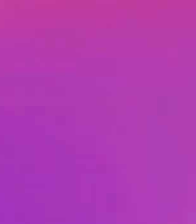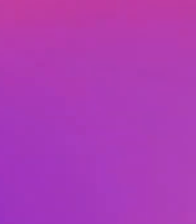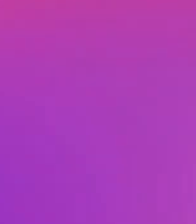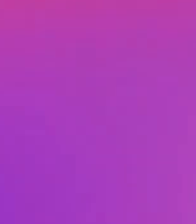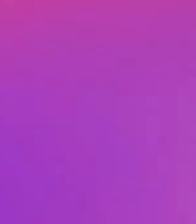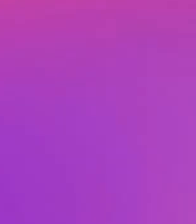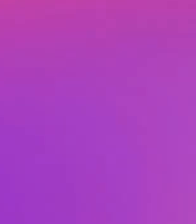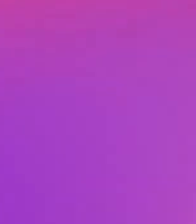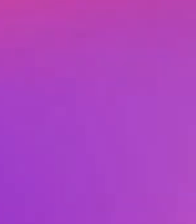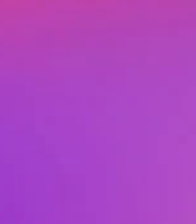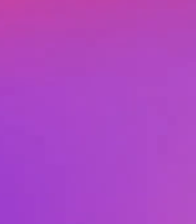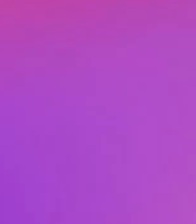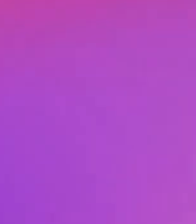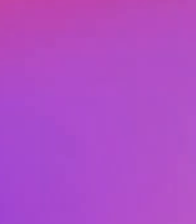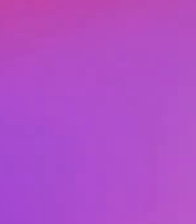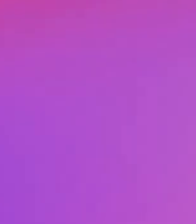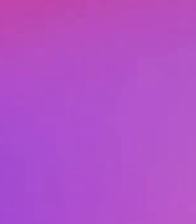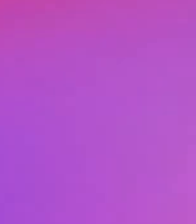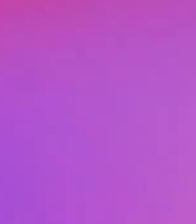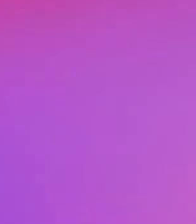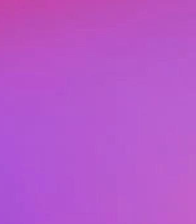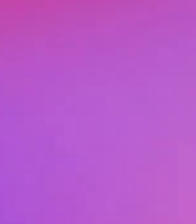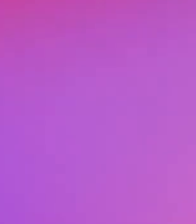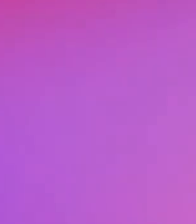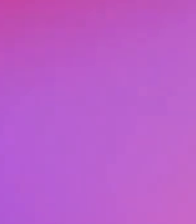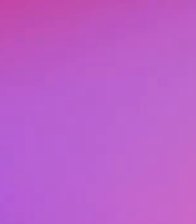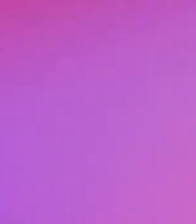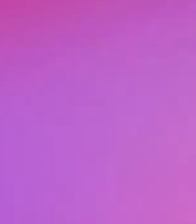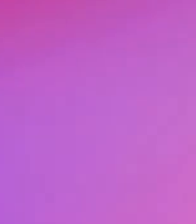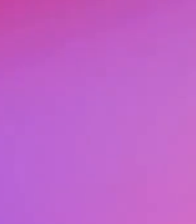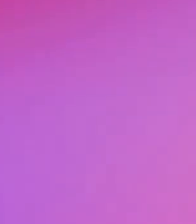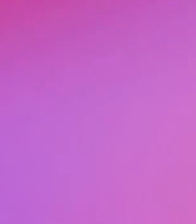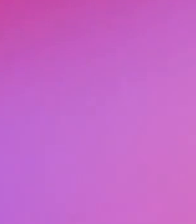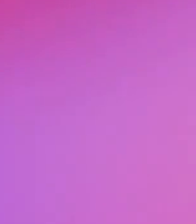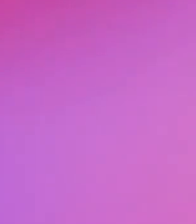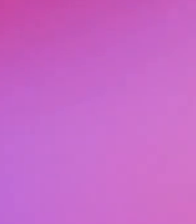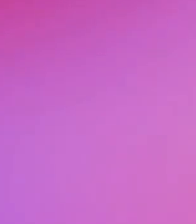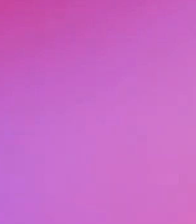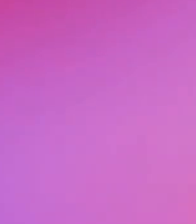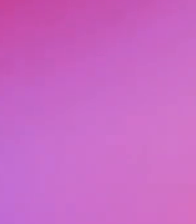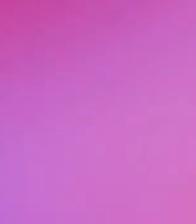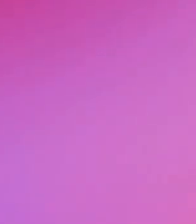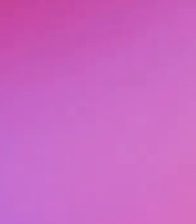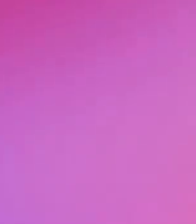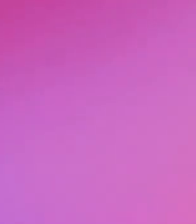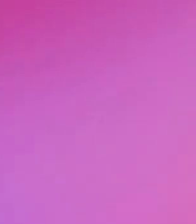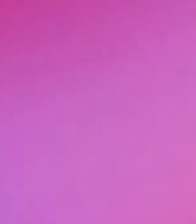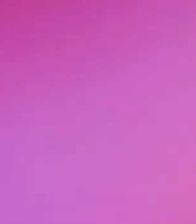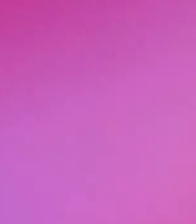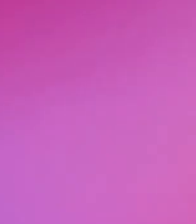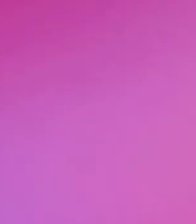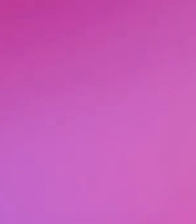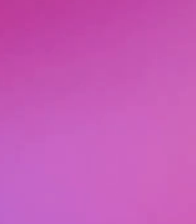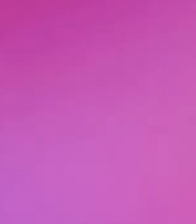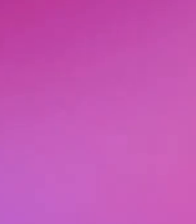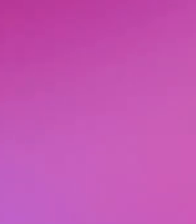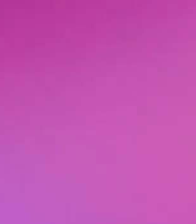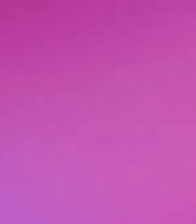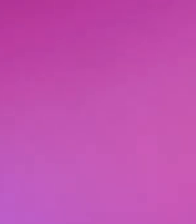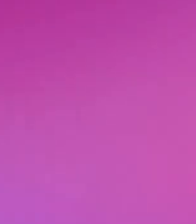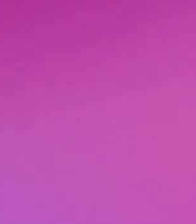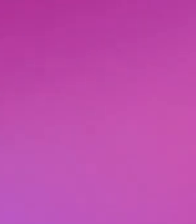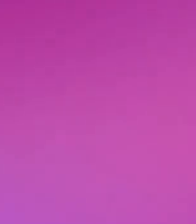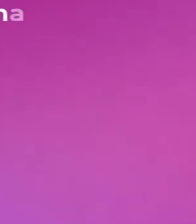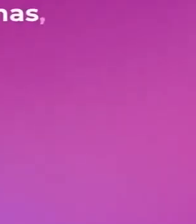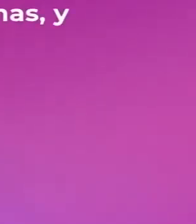conalitec.cep.gov.mx. Y recuerda que también cuentas con el sitio aprendeencasa.cep.gov.mx, en